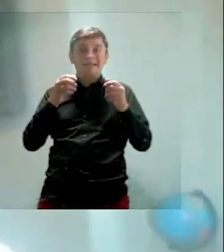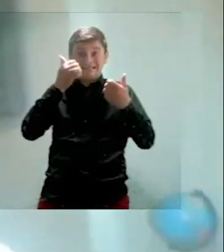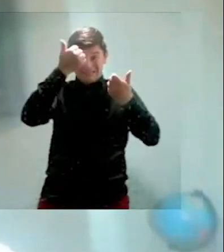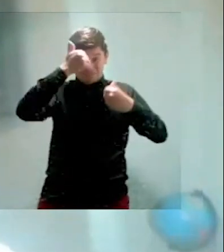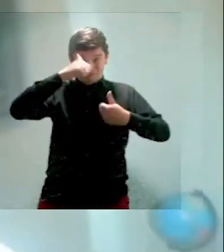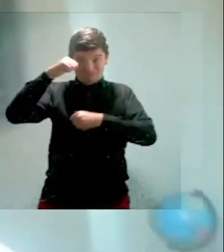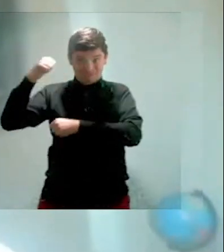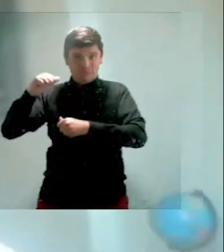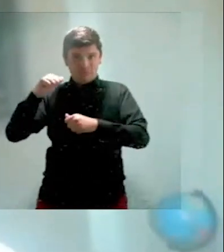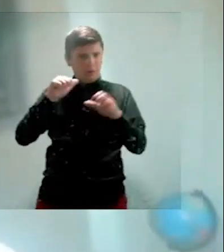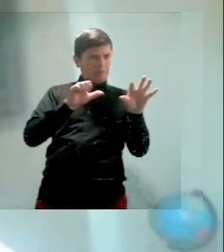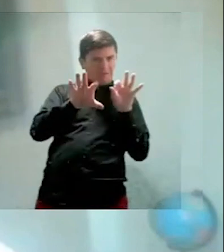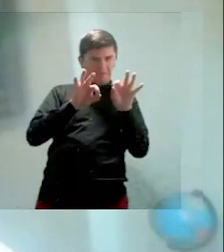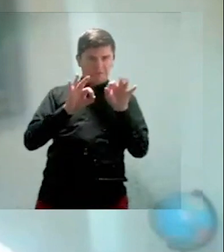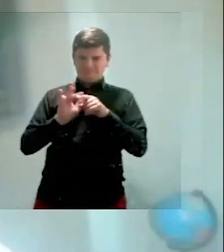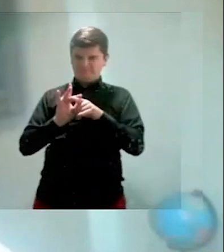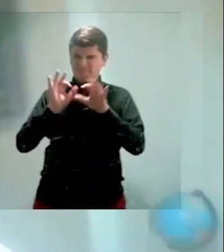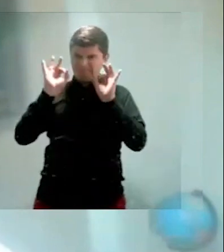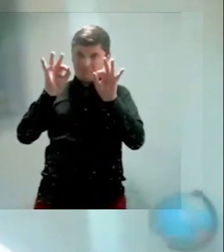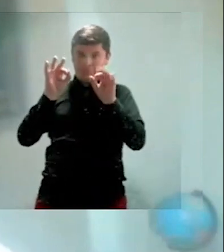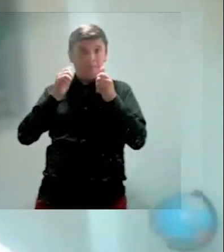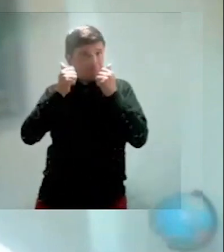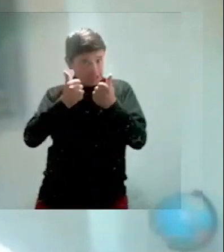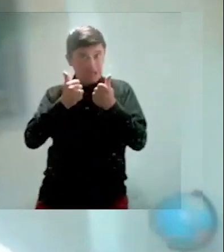una selección en criterios